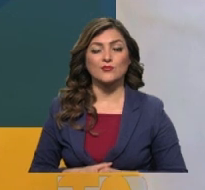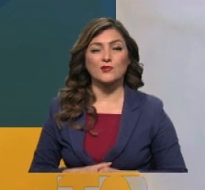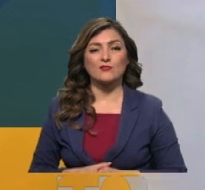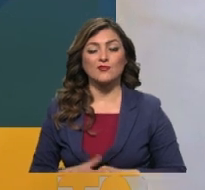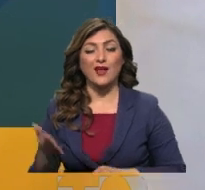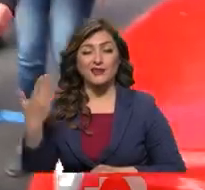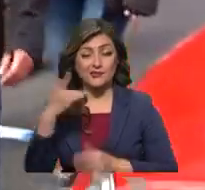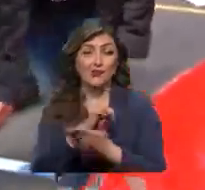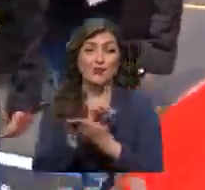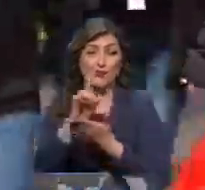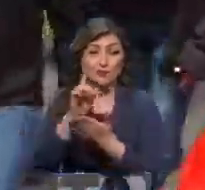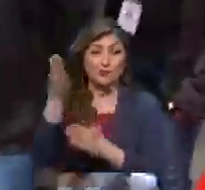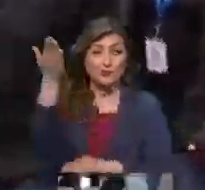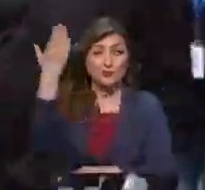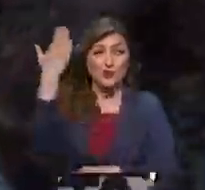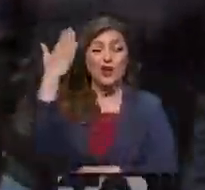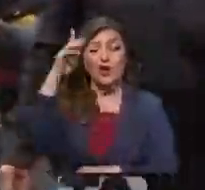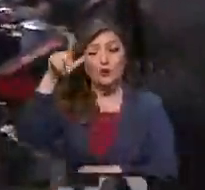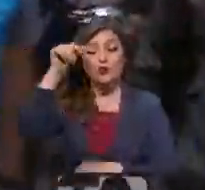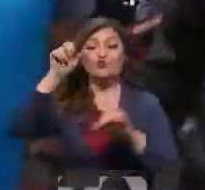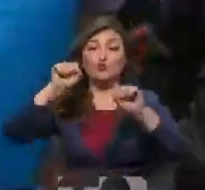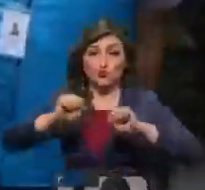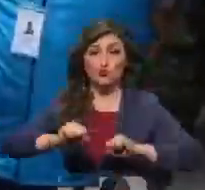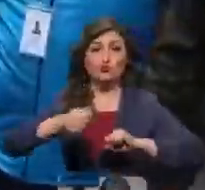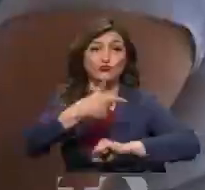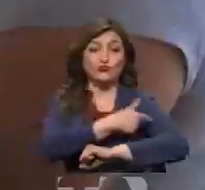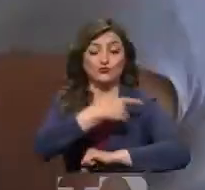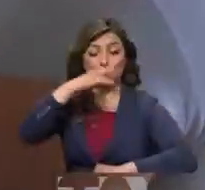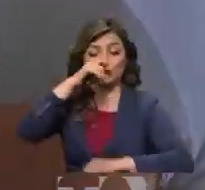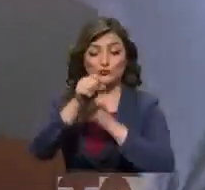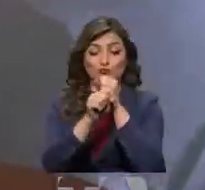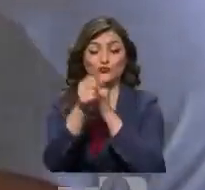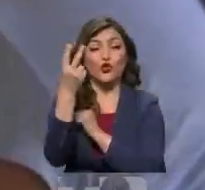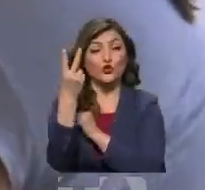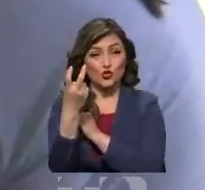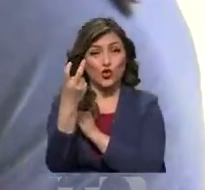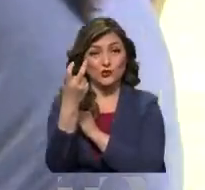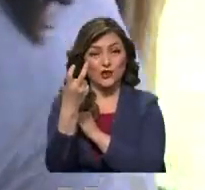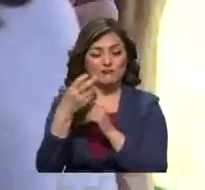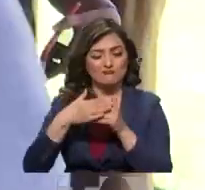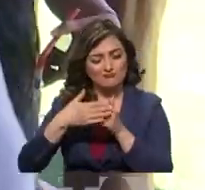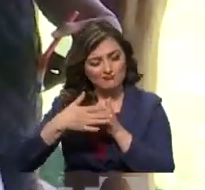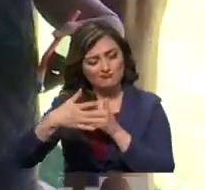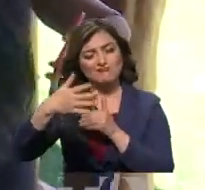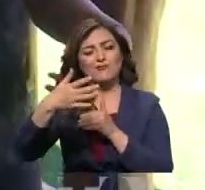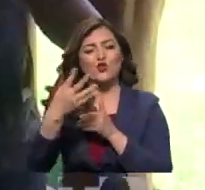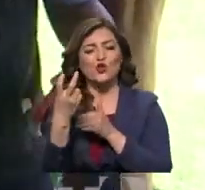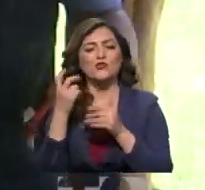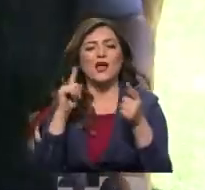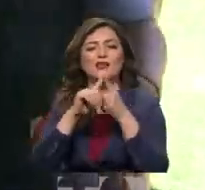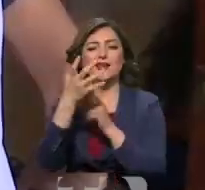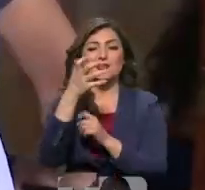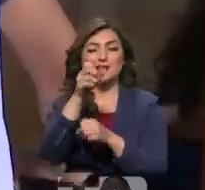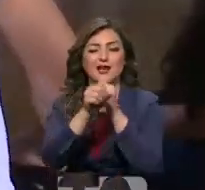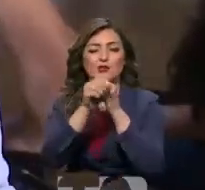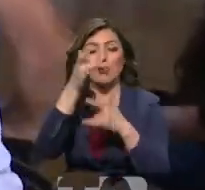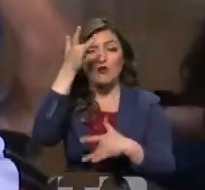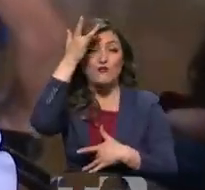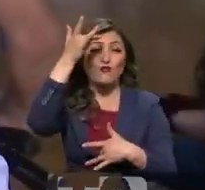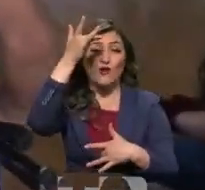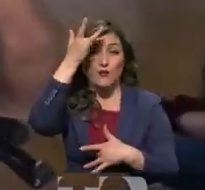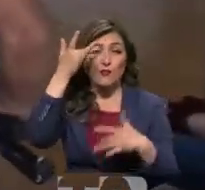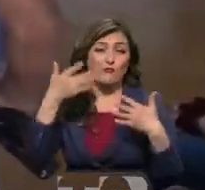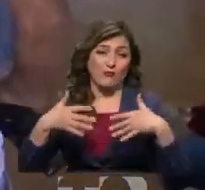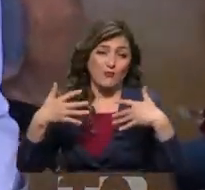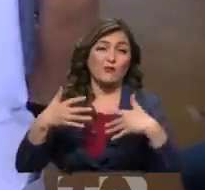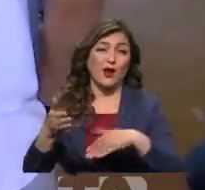la semana anterior, pues el gobierno ha decidido que se pueden vacunar estos niños de 2 años para arriba, especialmente de los 12 a los 15 años si es que tienen una patología